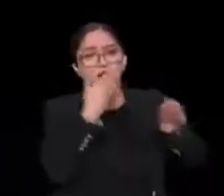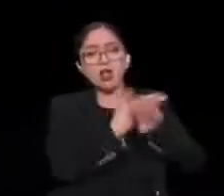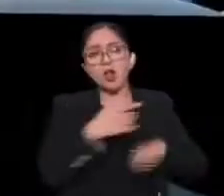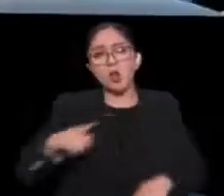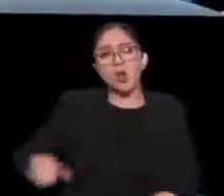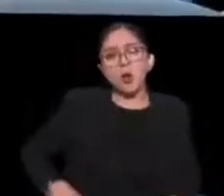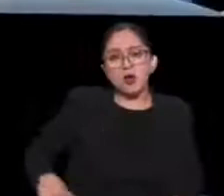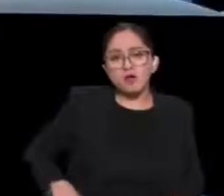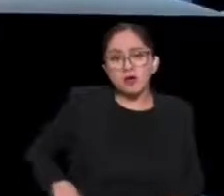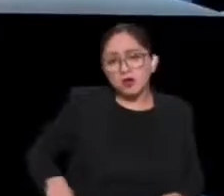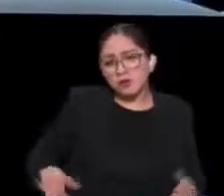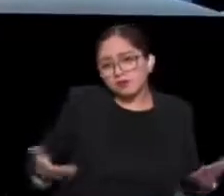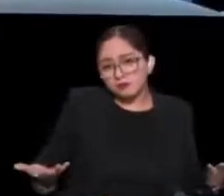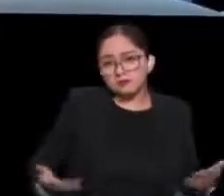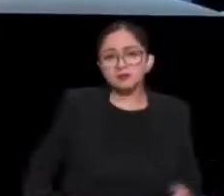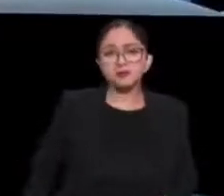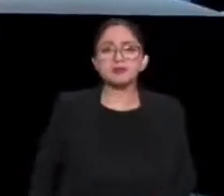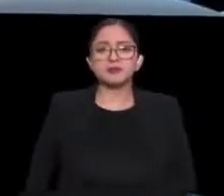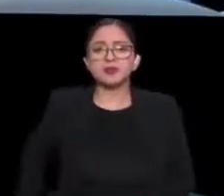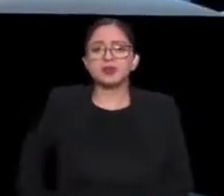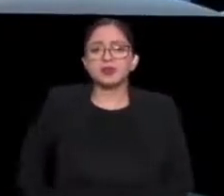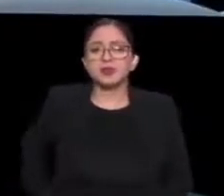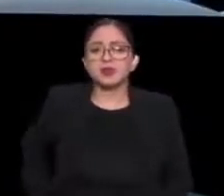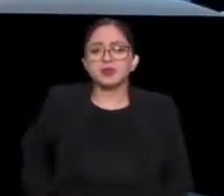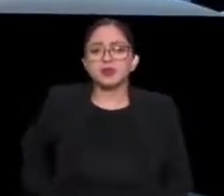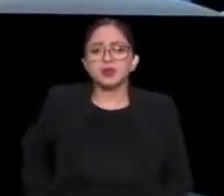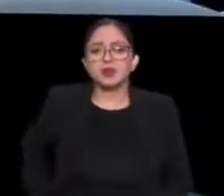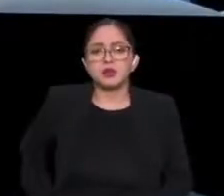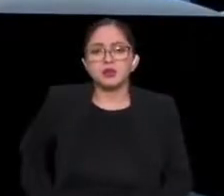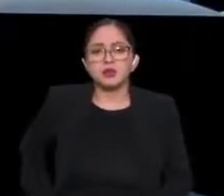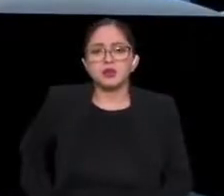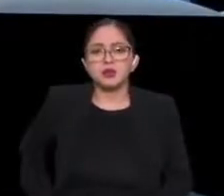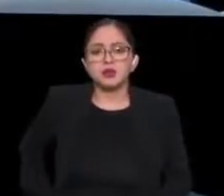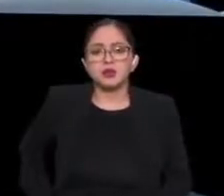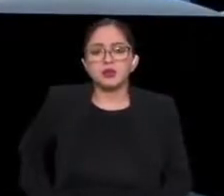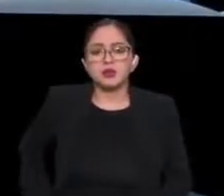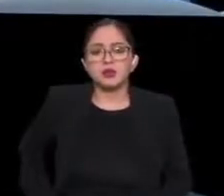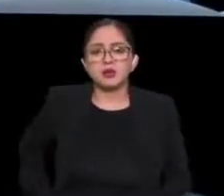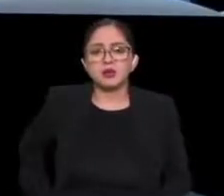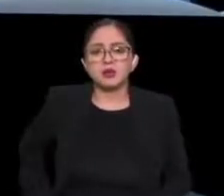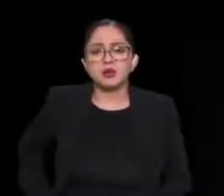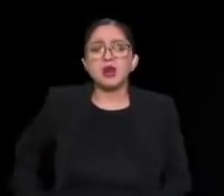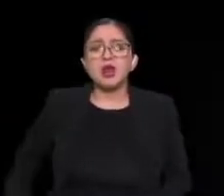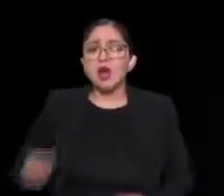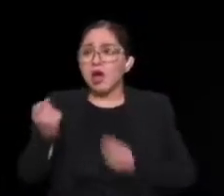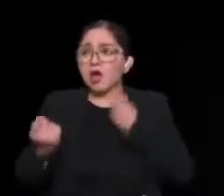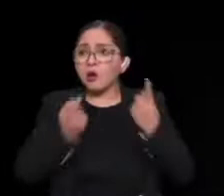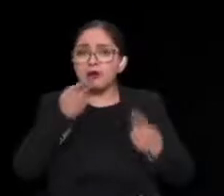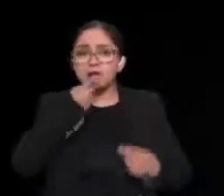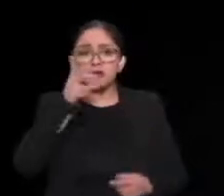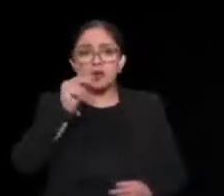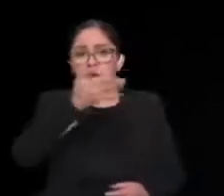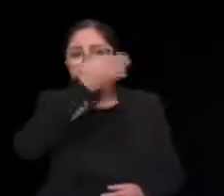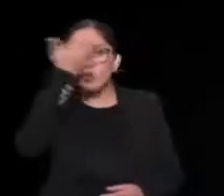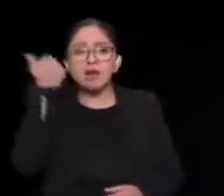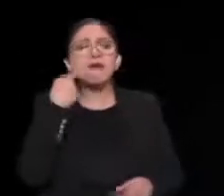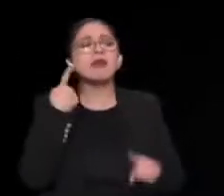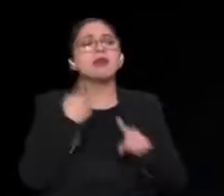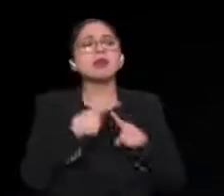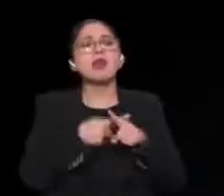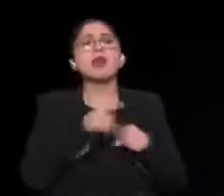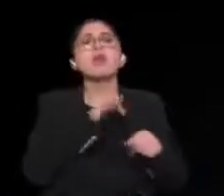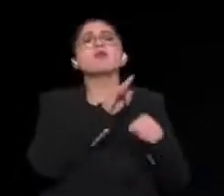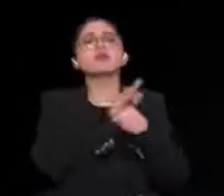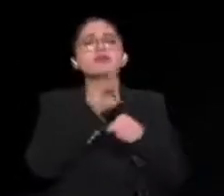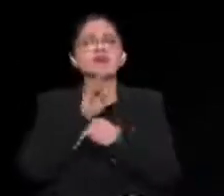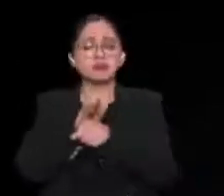la gente dice que son Soros, pero también son teorías de la conspiración, entonces hay que preguntar más bien quién está detrás de ellos. ¿Quién está detrás de ellos? Pero aquí el